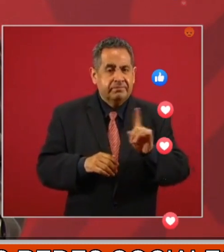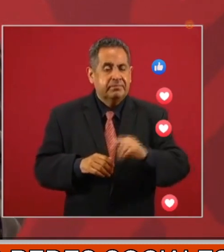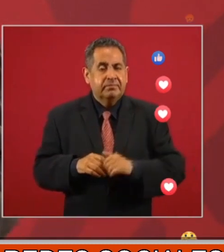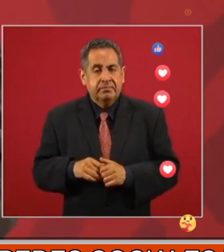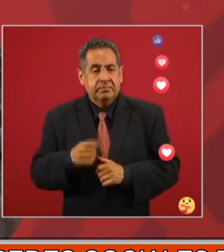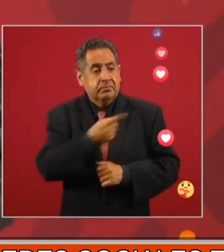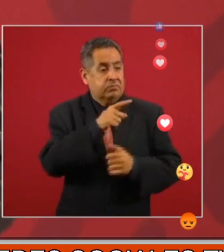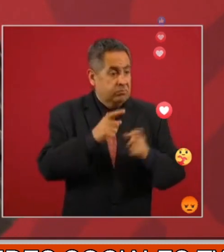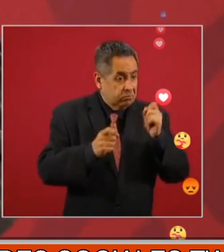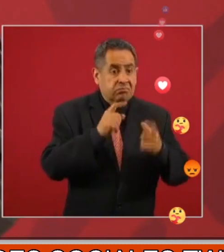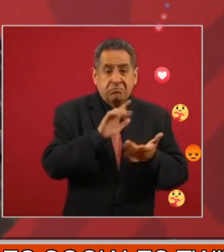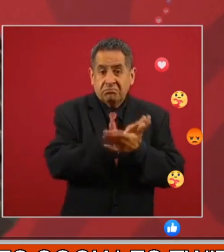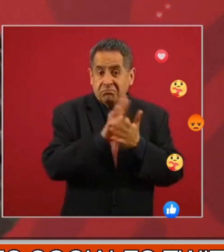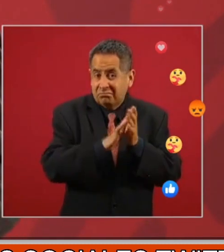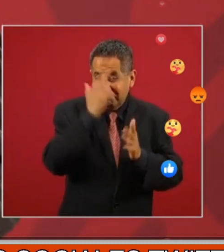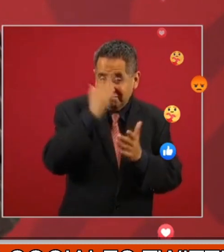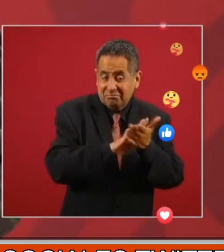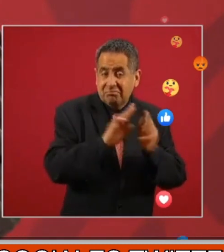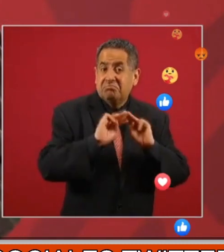hasta delincuencia organizada a veces.